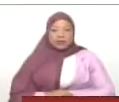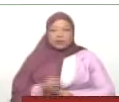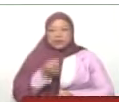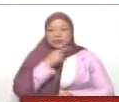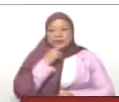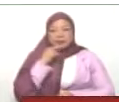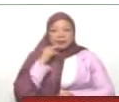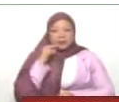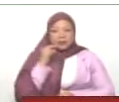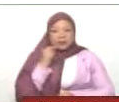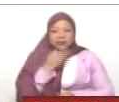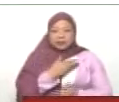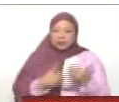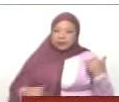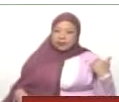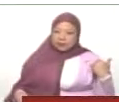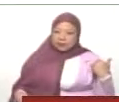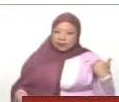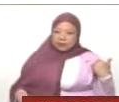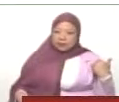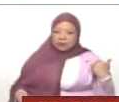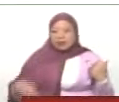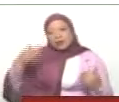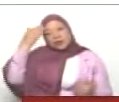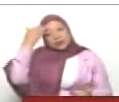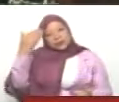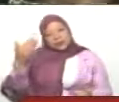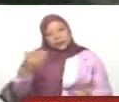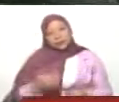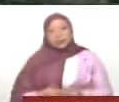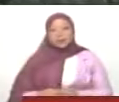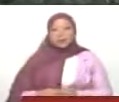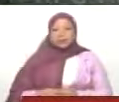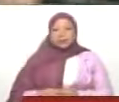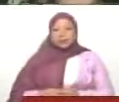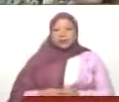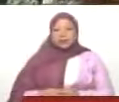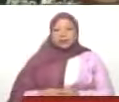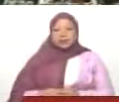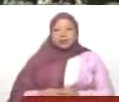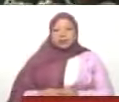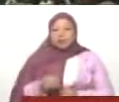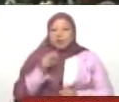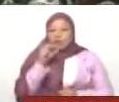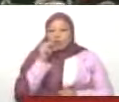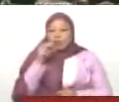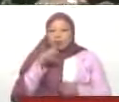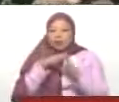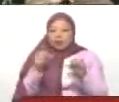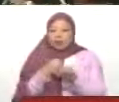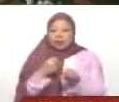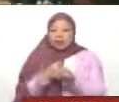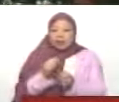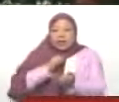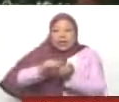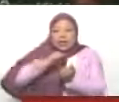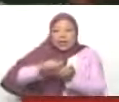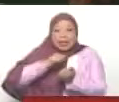Ayúdame, Javier. Presidente. Saludos, presidente. Bueno, los tequeños, para que nos rindan a todos, hay que